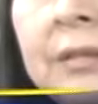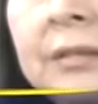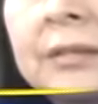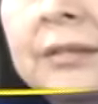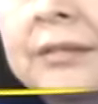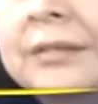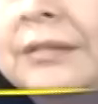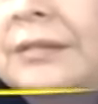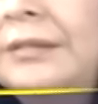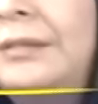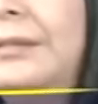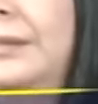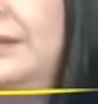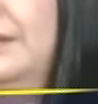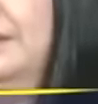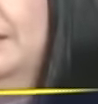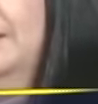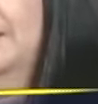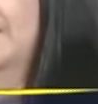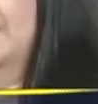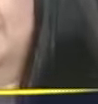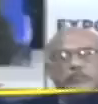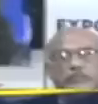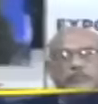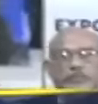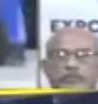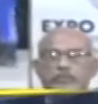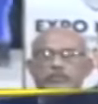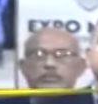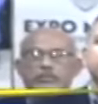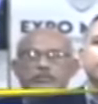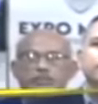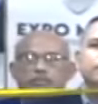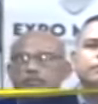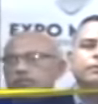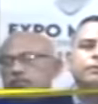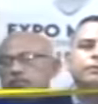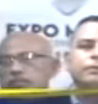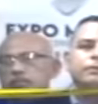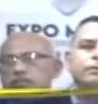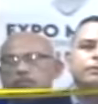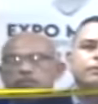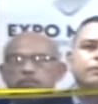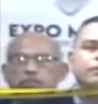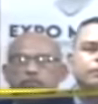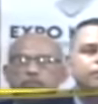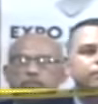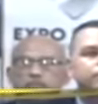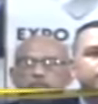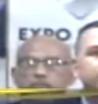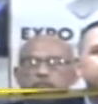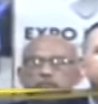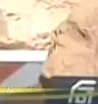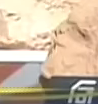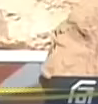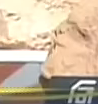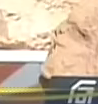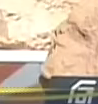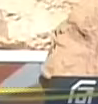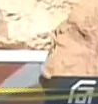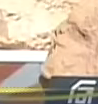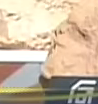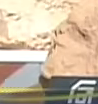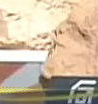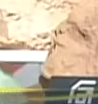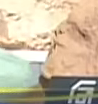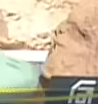Y de todas esas discusiones decidimos y salimos que teníamos tres R's que eran los principales. Y usted también está hablando de las R's. Yo no sé cómo vamos a